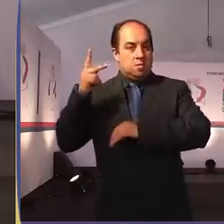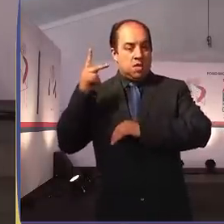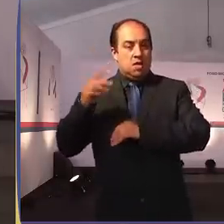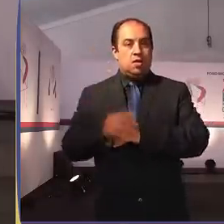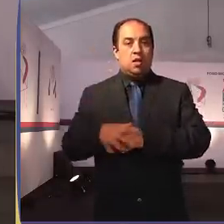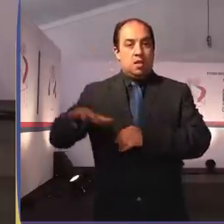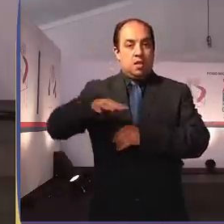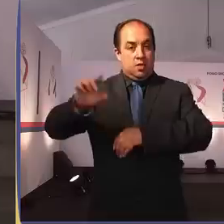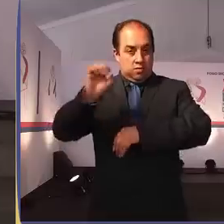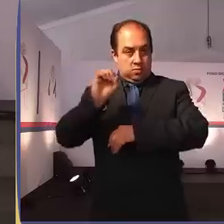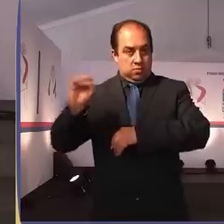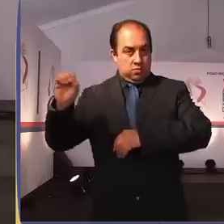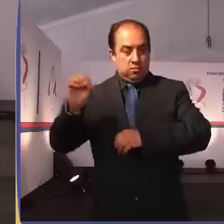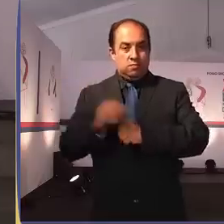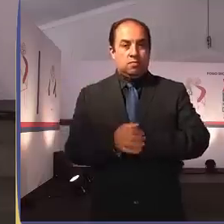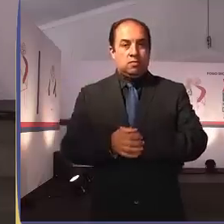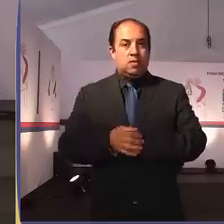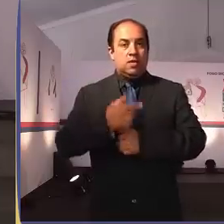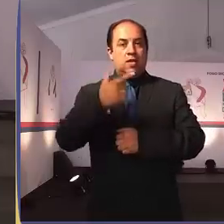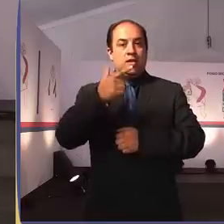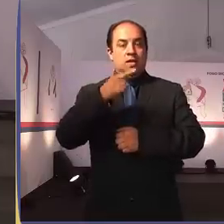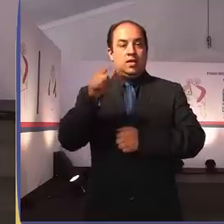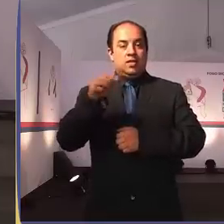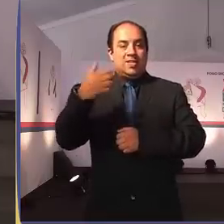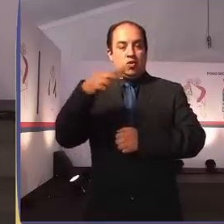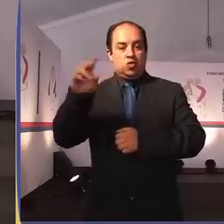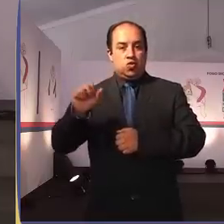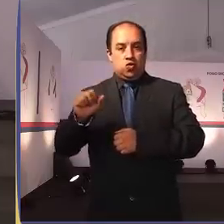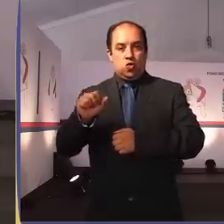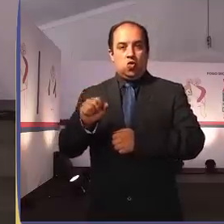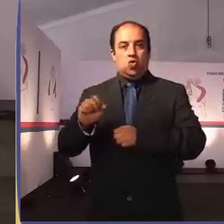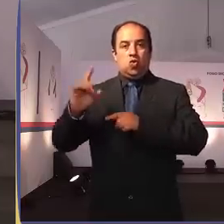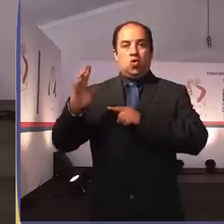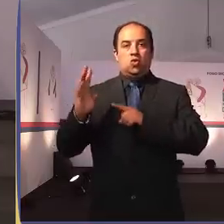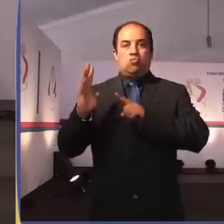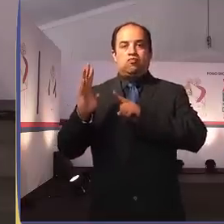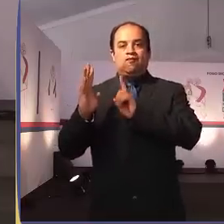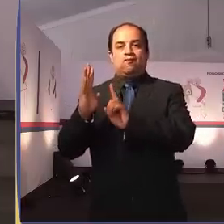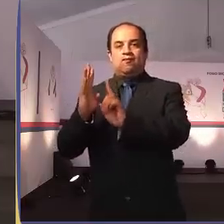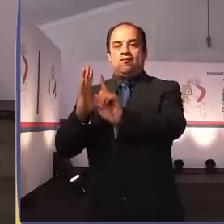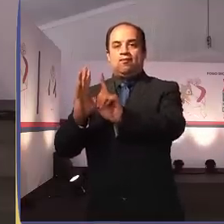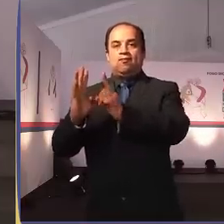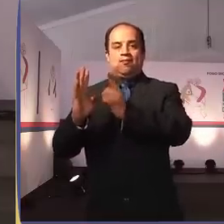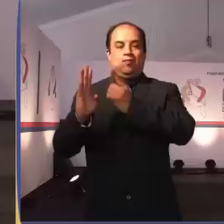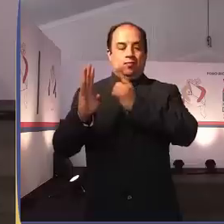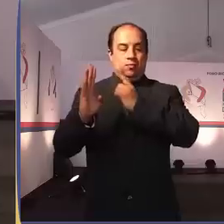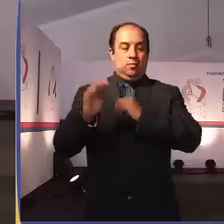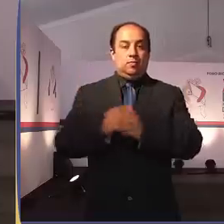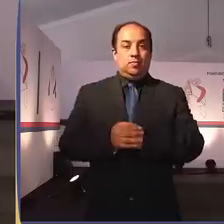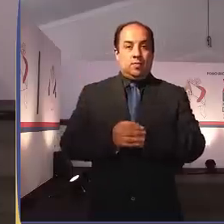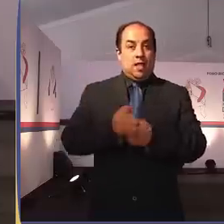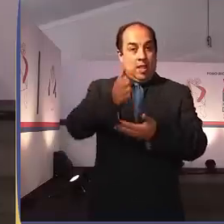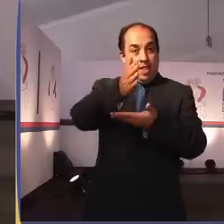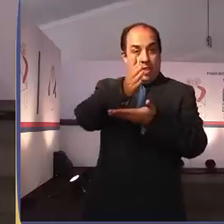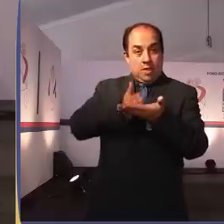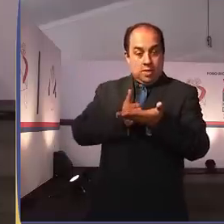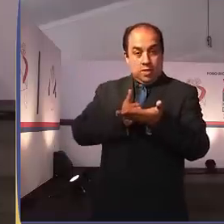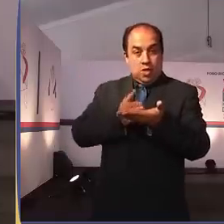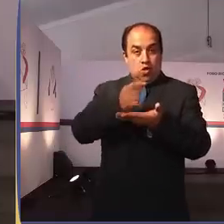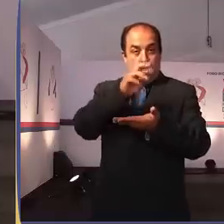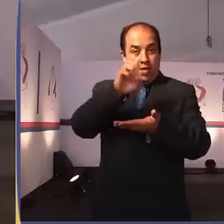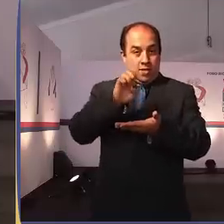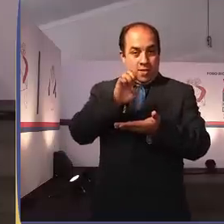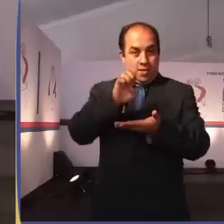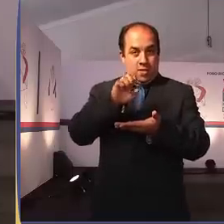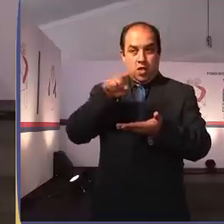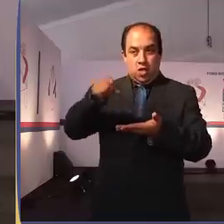del Oriente, Zaragoza recorre las líneas. Zaragoza La División de Oriente era el ejército no es que la contenía. De Villa, División no, del